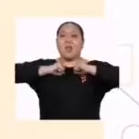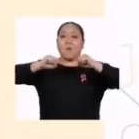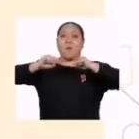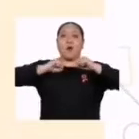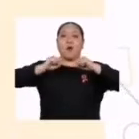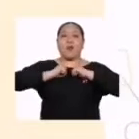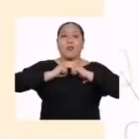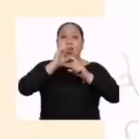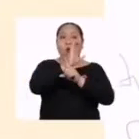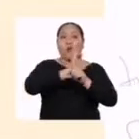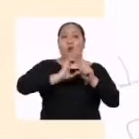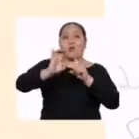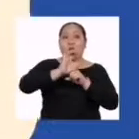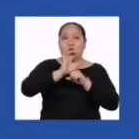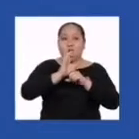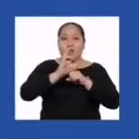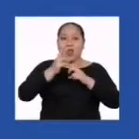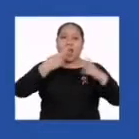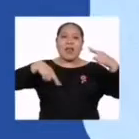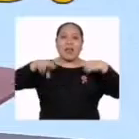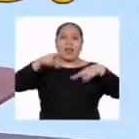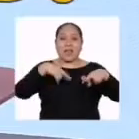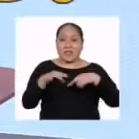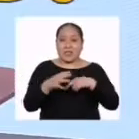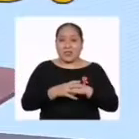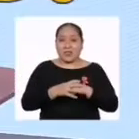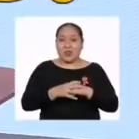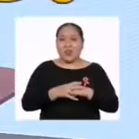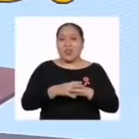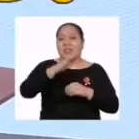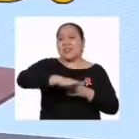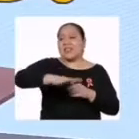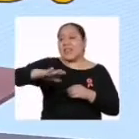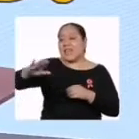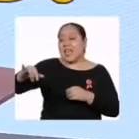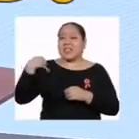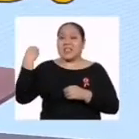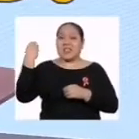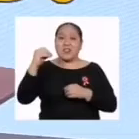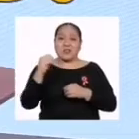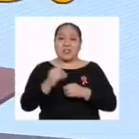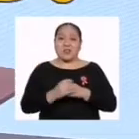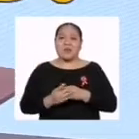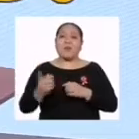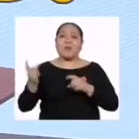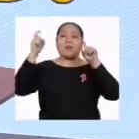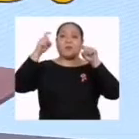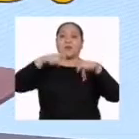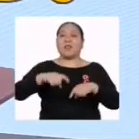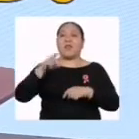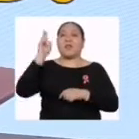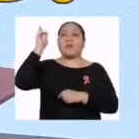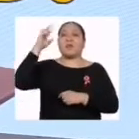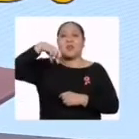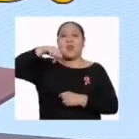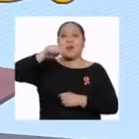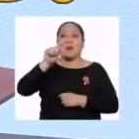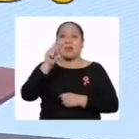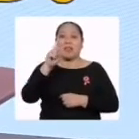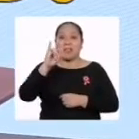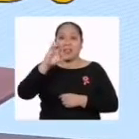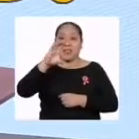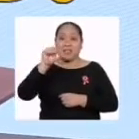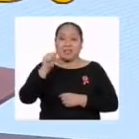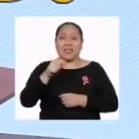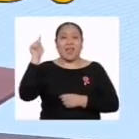Cultura, Recreación, Niñez y Adolescencia. Y vamos a contar con la presencia de nuestra profesora Patricia, quien como